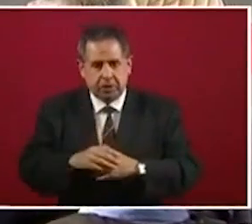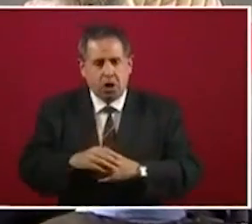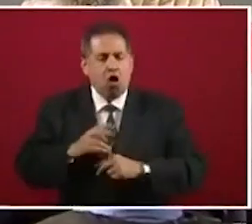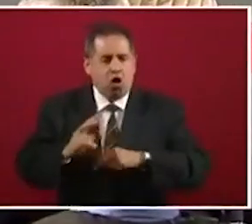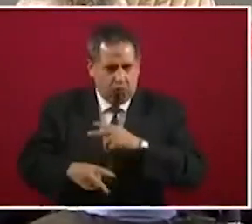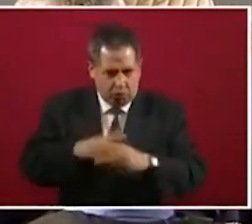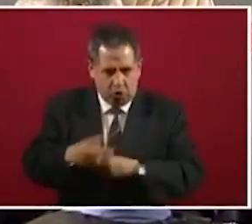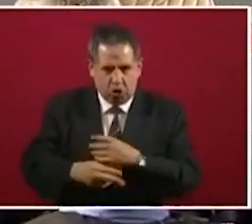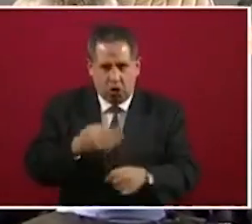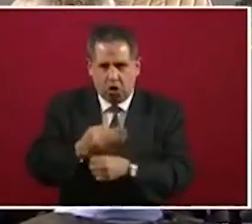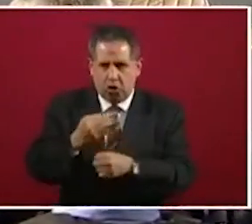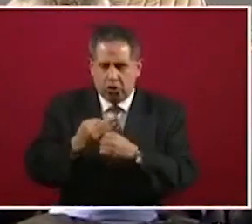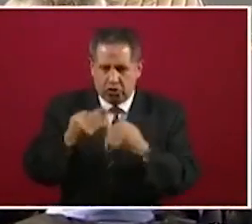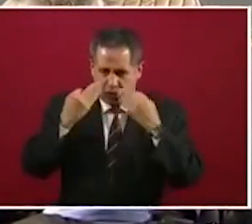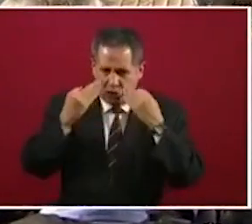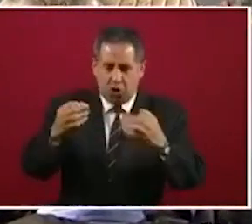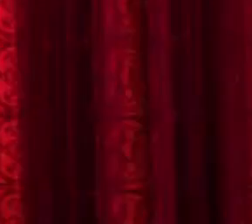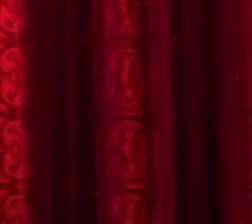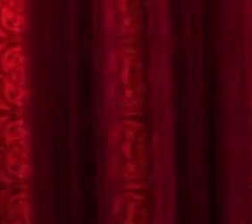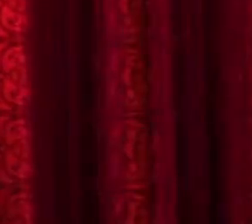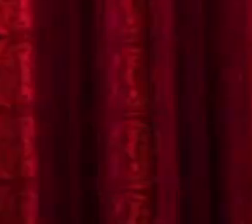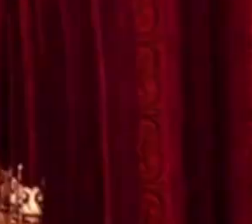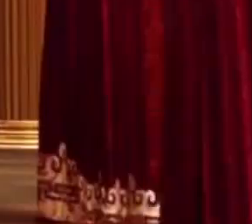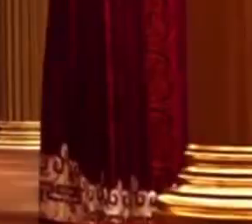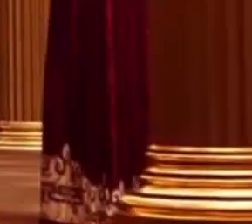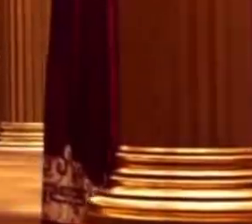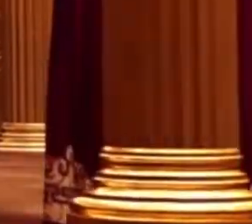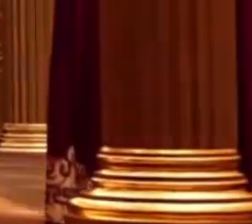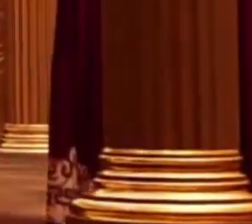procedo a la ceremonia con el notario.